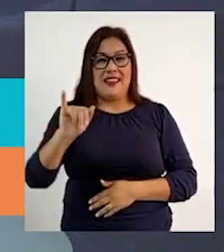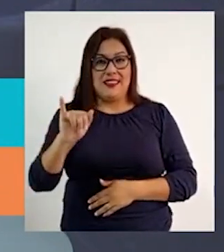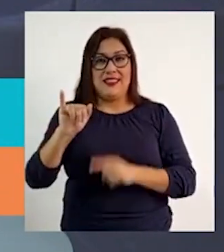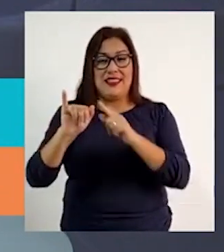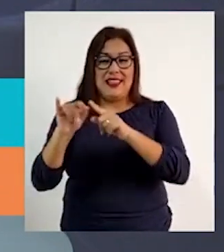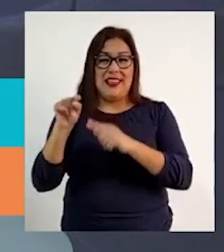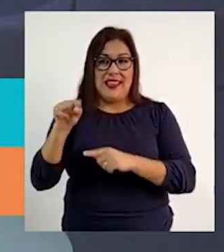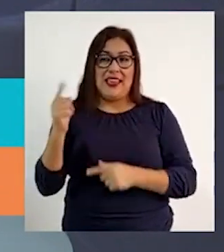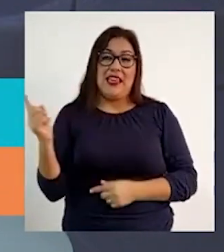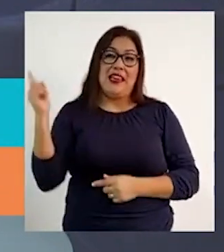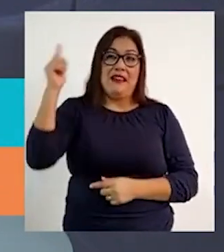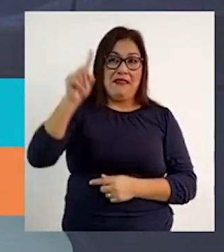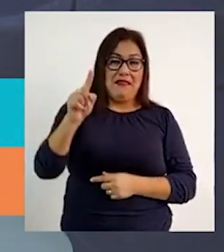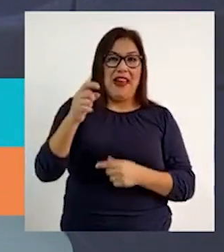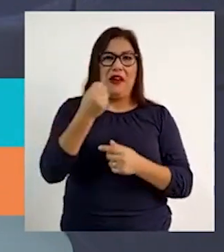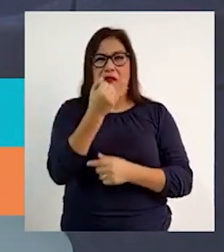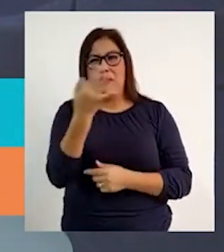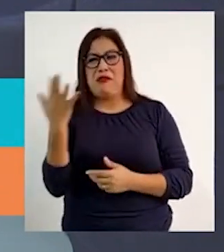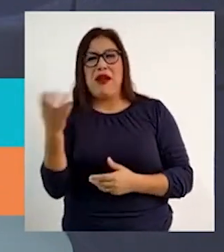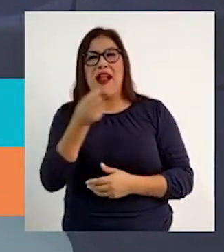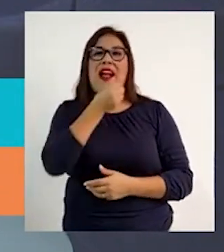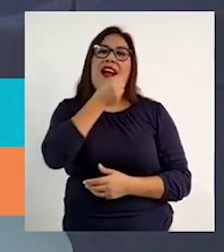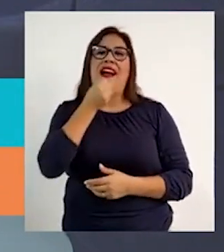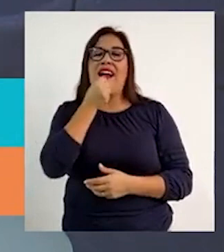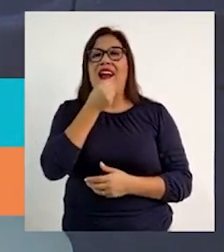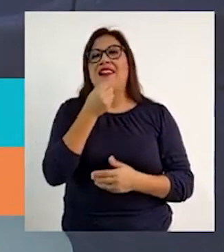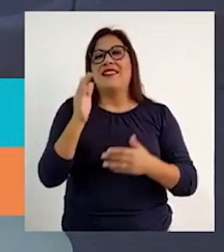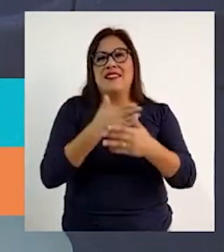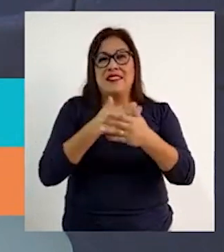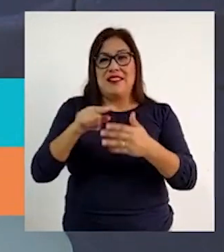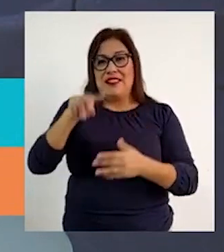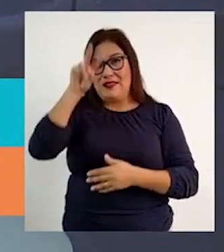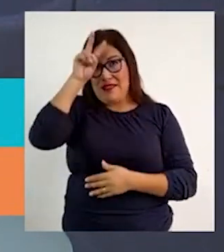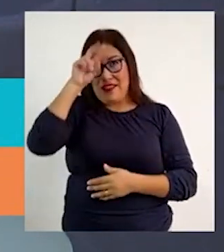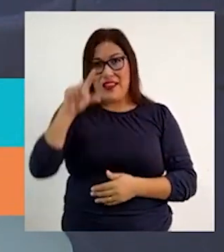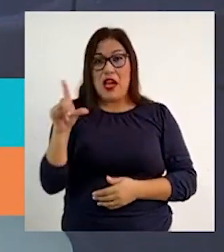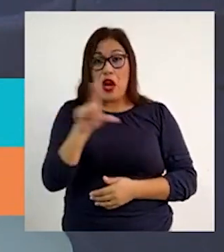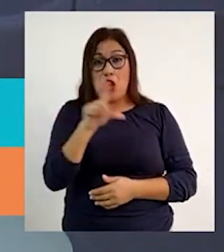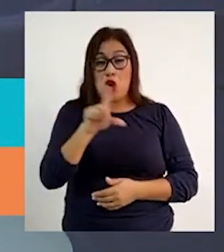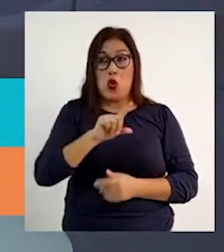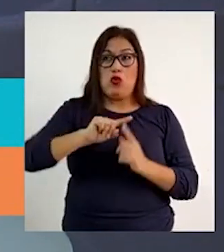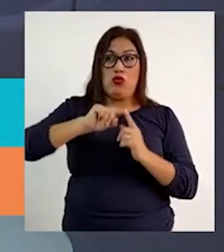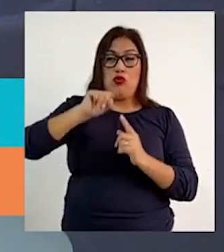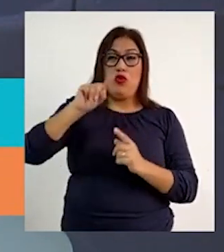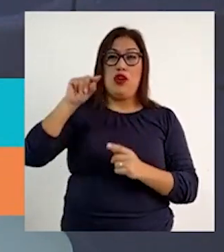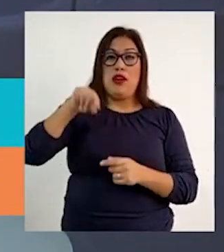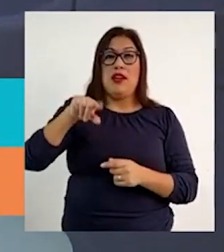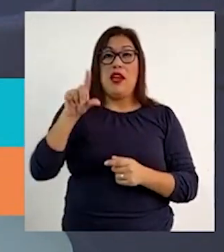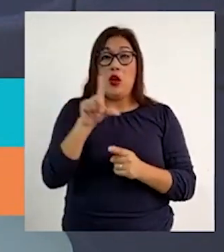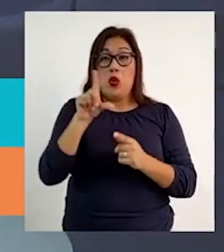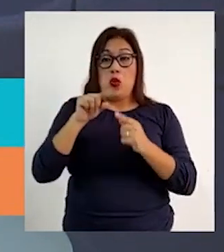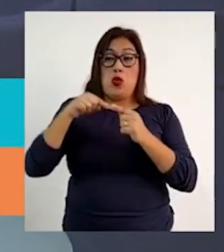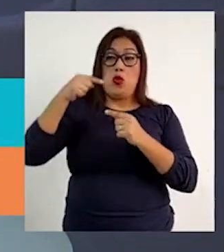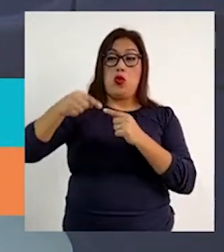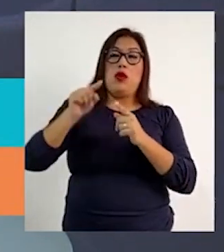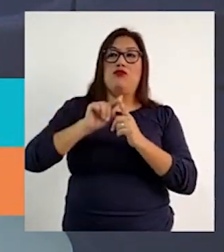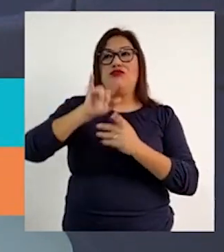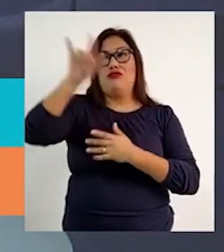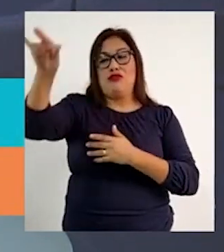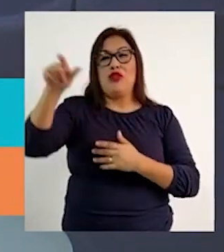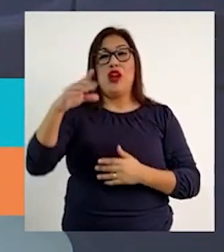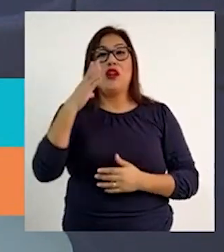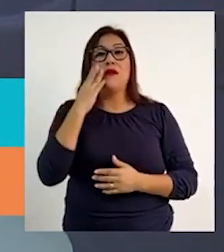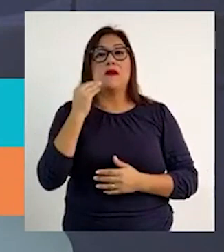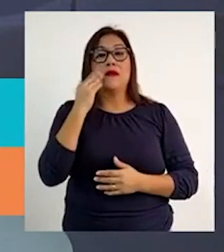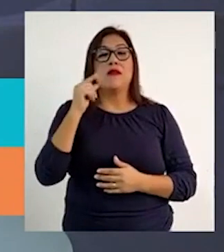dar una serie de conciertos en el Perú, en realidad. Estamos el lunes en Chiclayo, en un concierto que estamos organizando con el Instituto Cultural